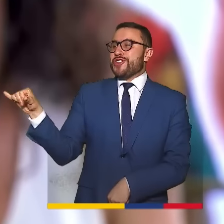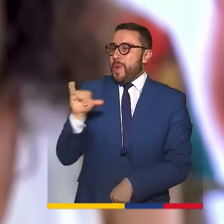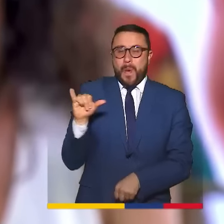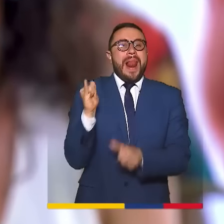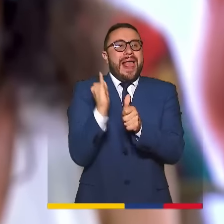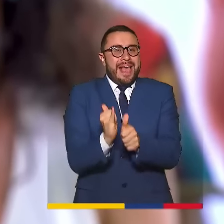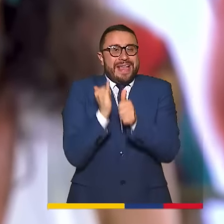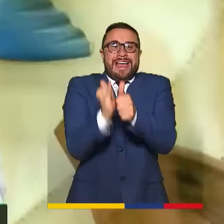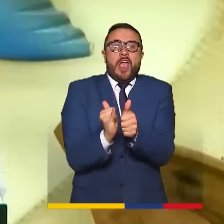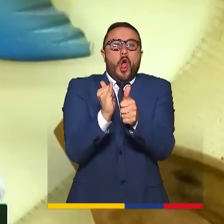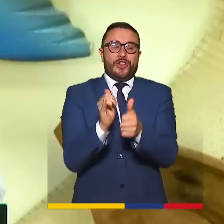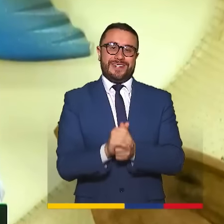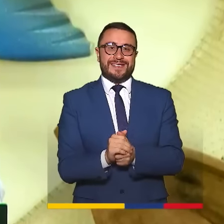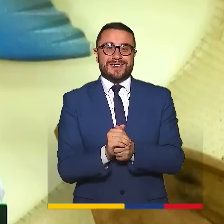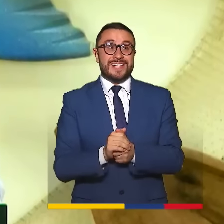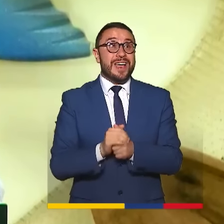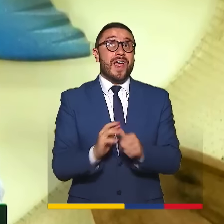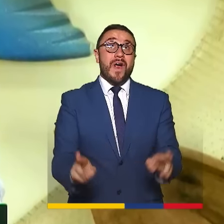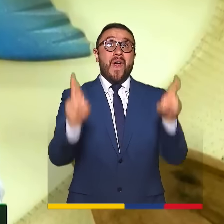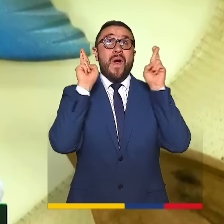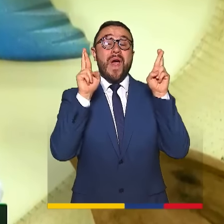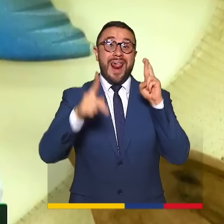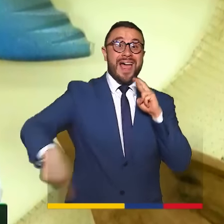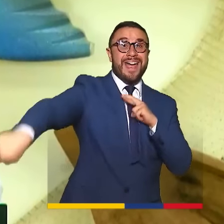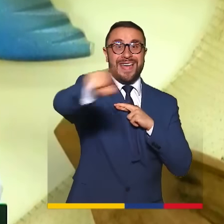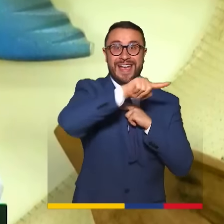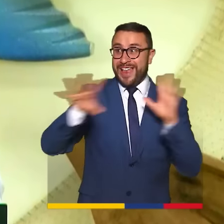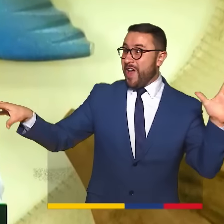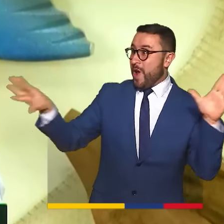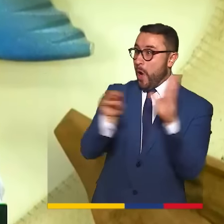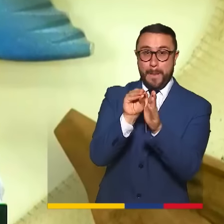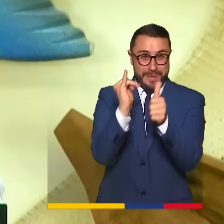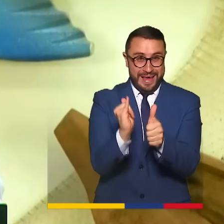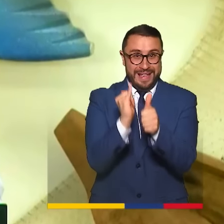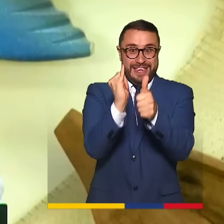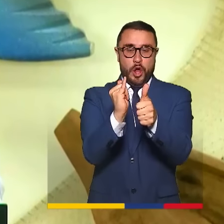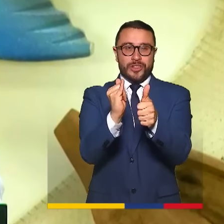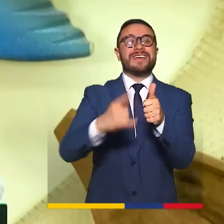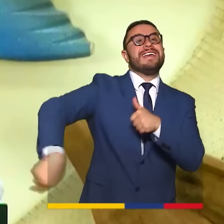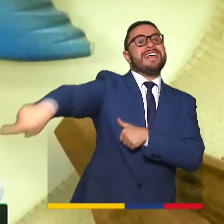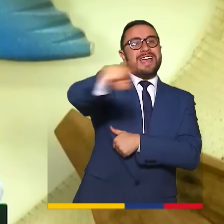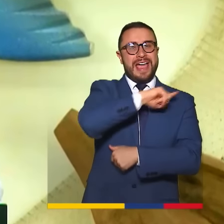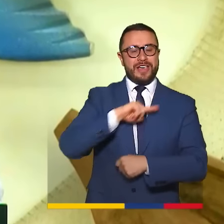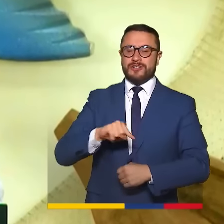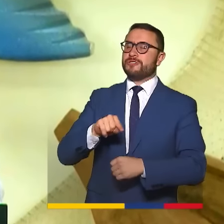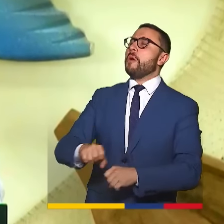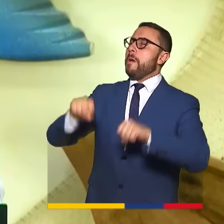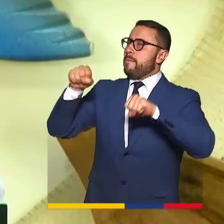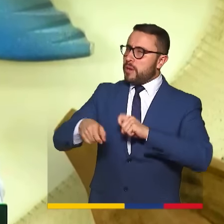Y ojalá que esos Quijotes puedan volver realidad su misión como caballeros,